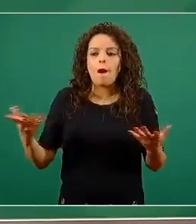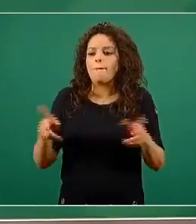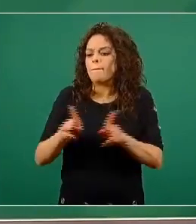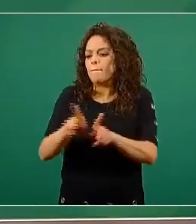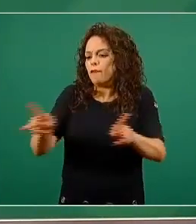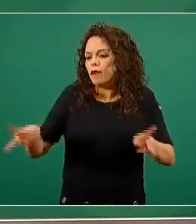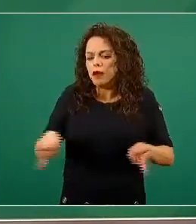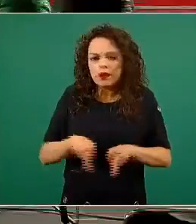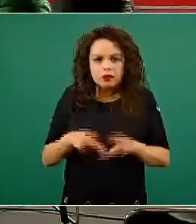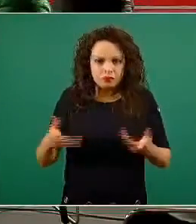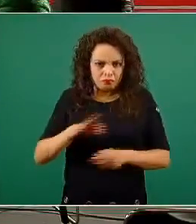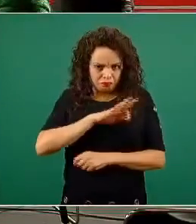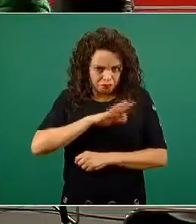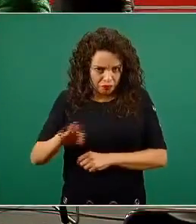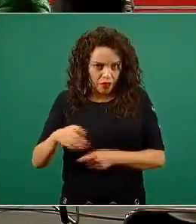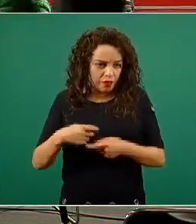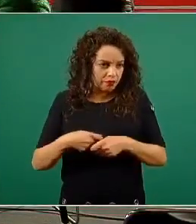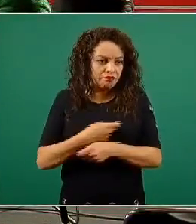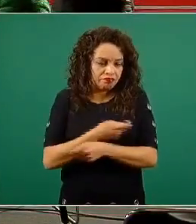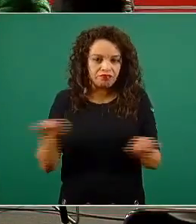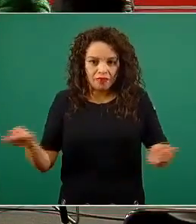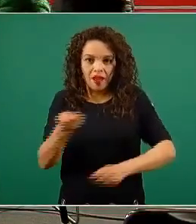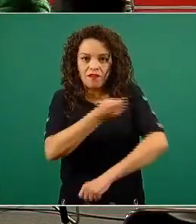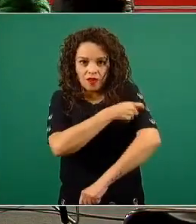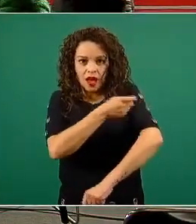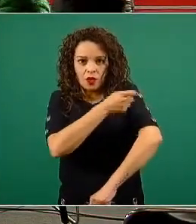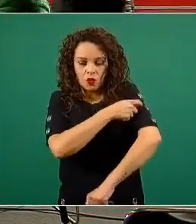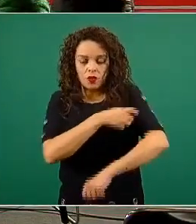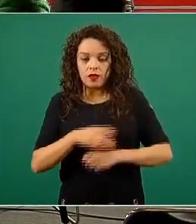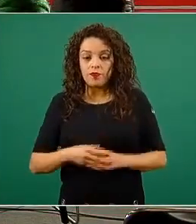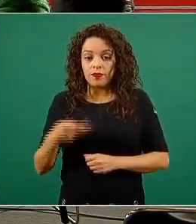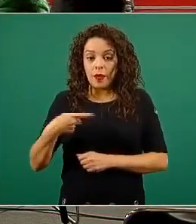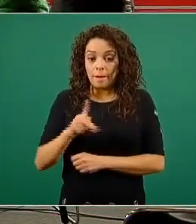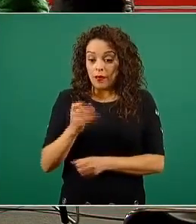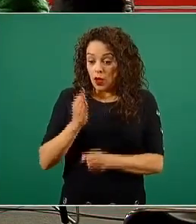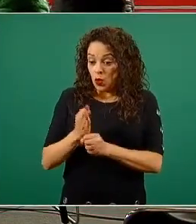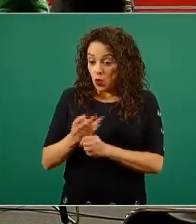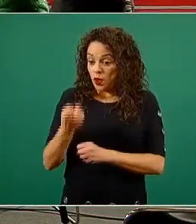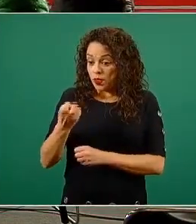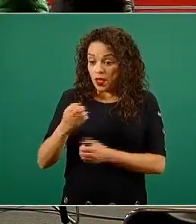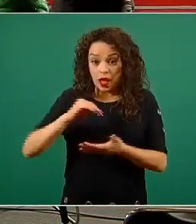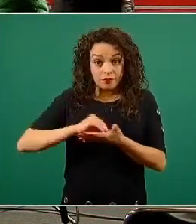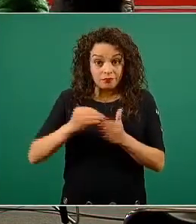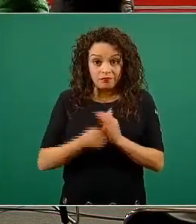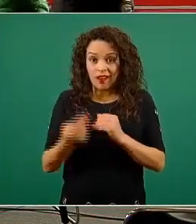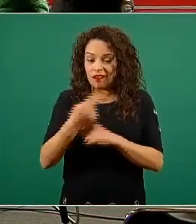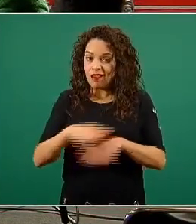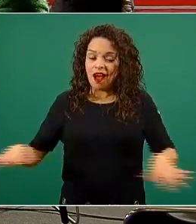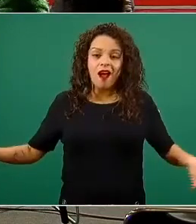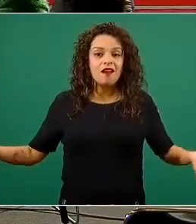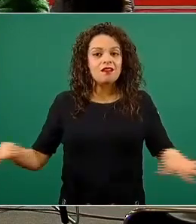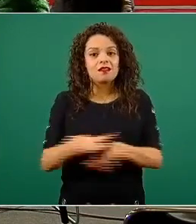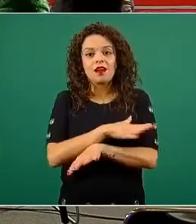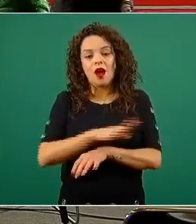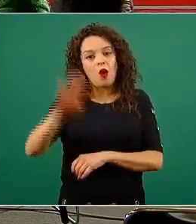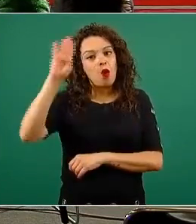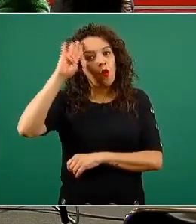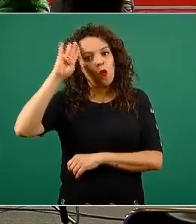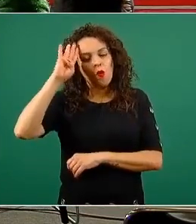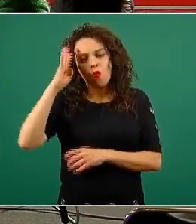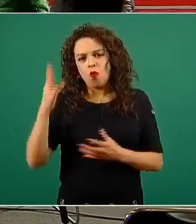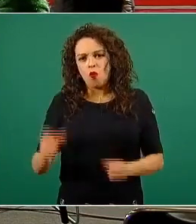hacer. Sin embargo, esta estrategia requiere de un cambio radical. Es por